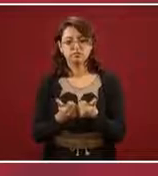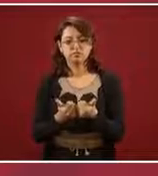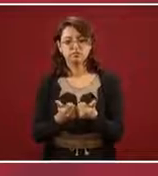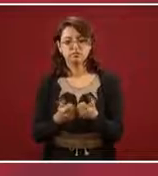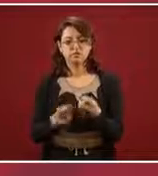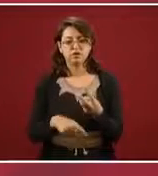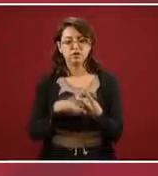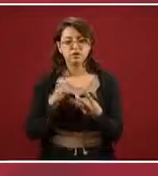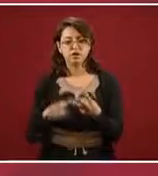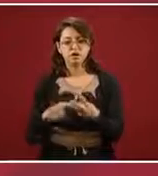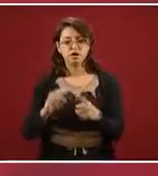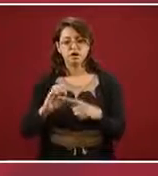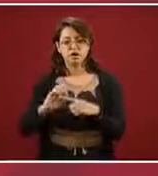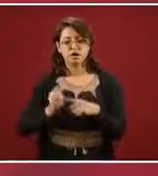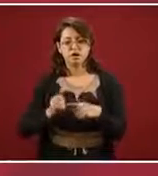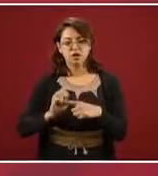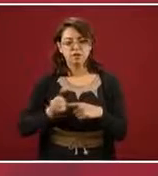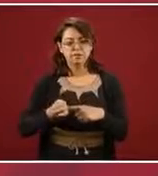del frijol,